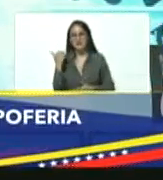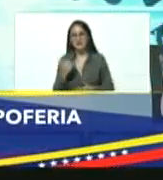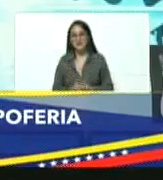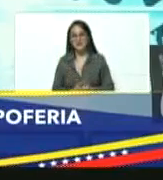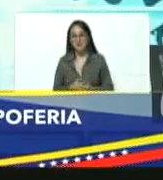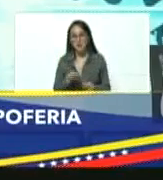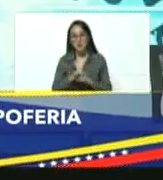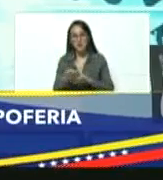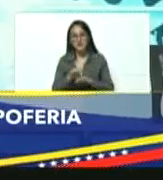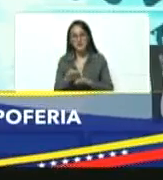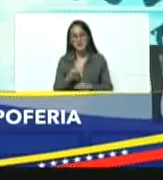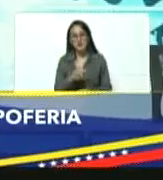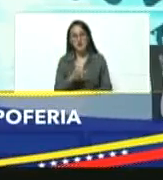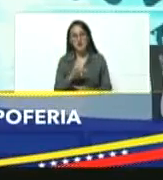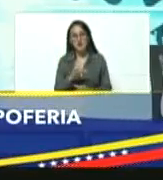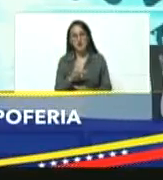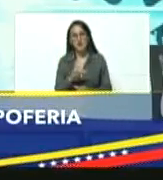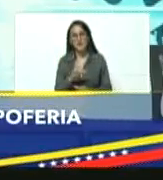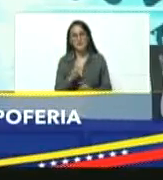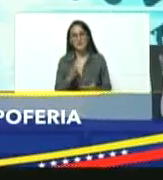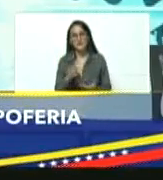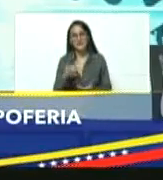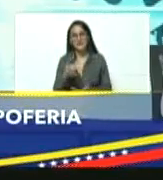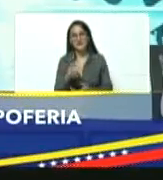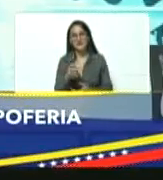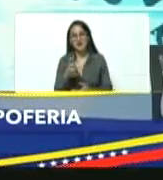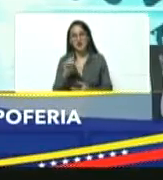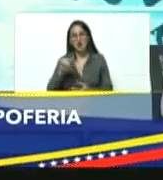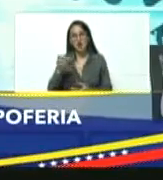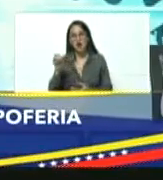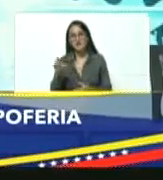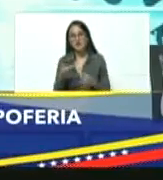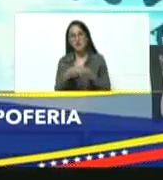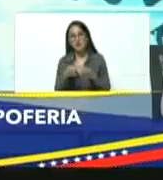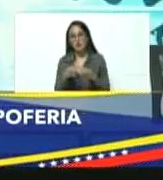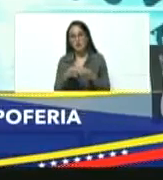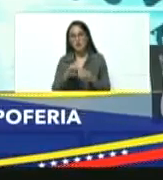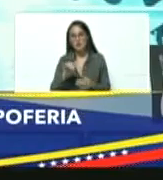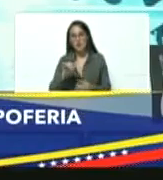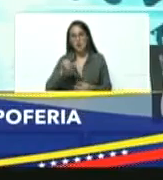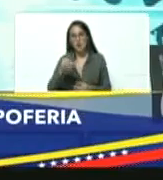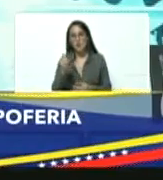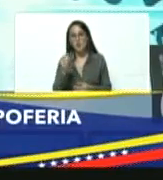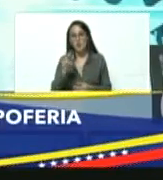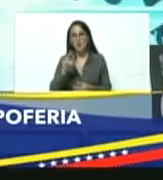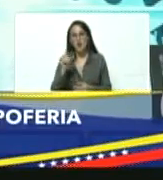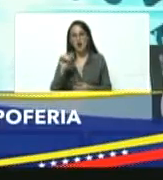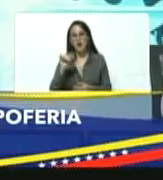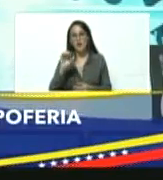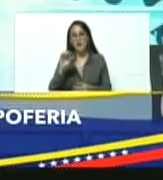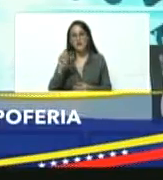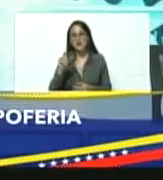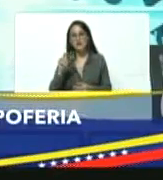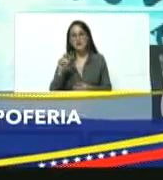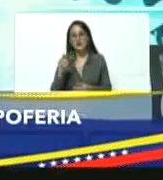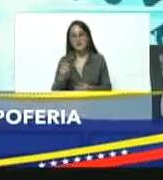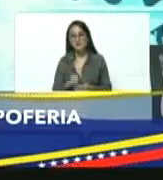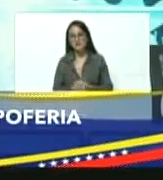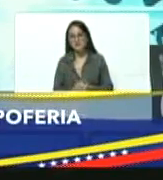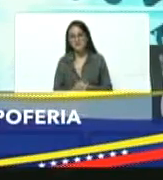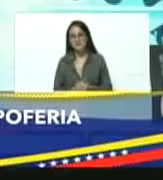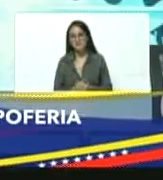el municipio Cristóbal Rojas, en el sector Juajuitas. Juajuita,